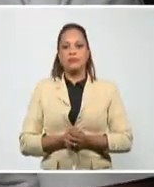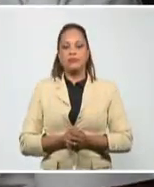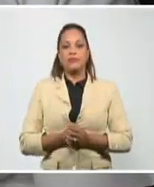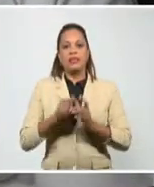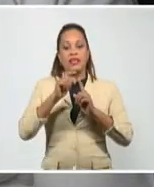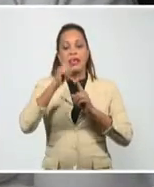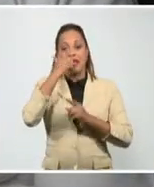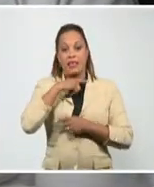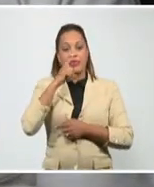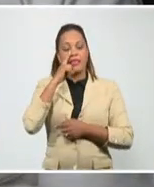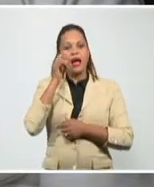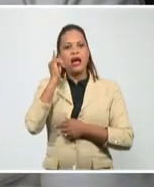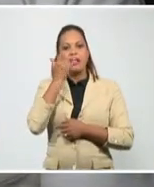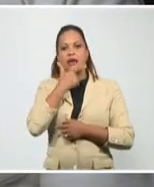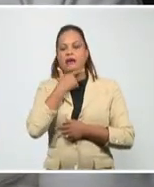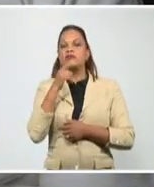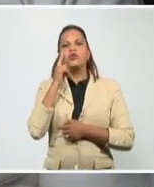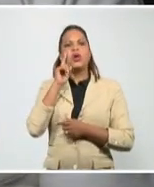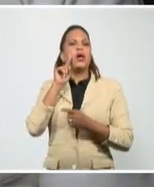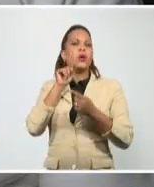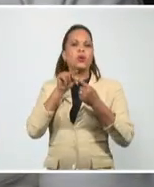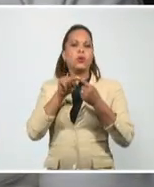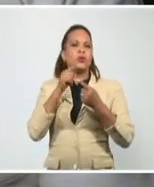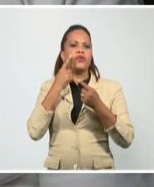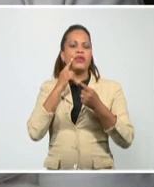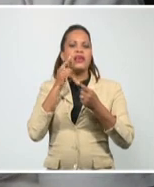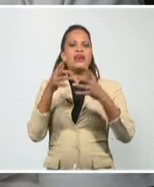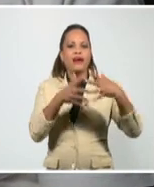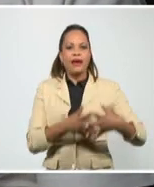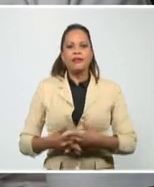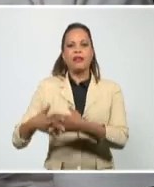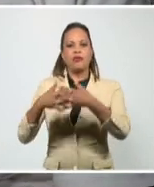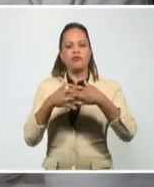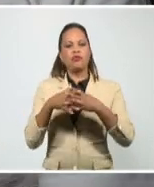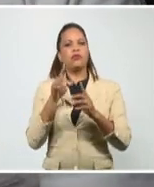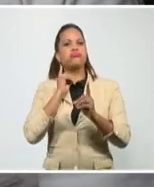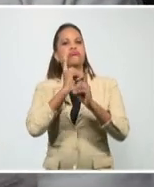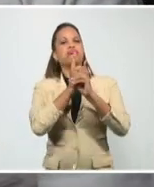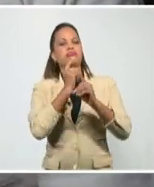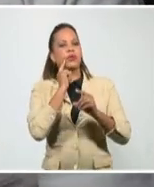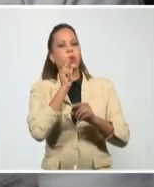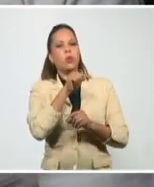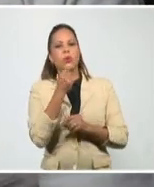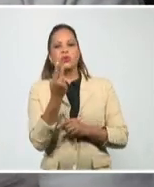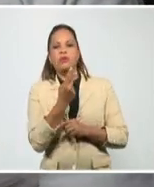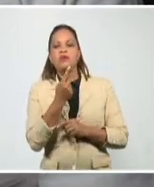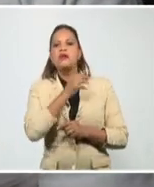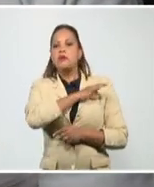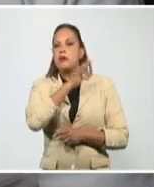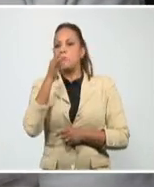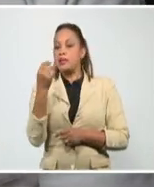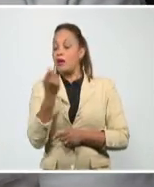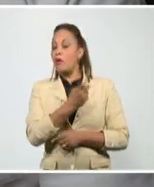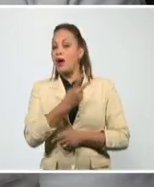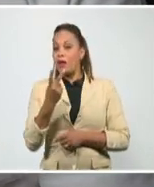Bruguera la conocí en el año 1999 en Chicago precisamente. Habíamos sido invitados por el Chicago Cultural